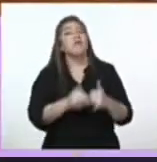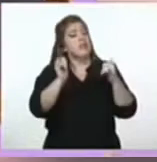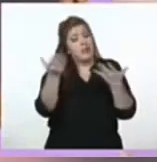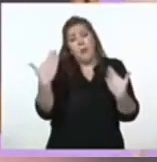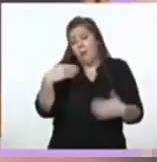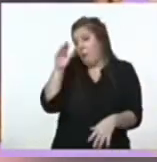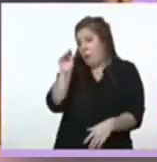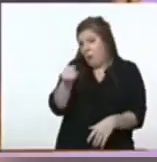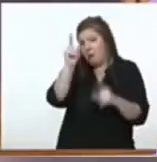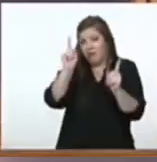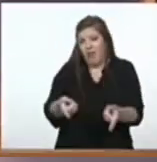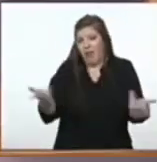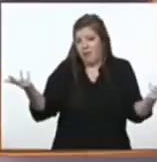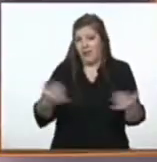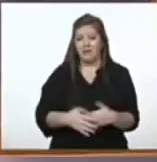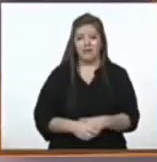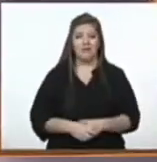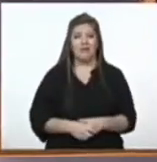también, sí.